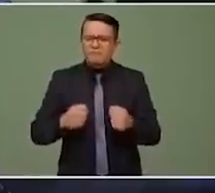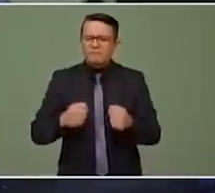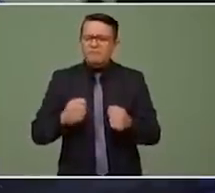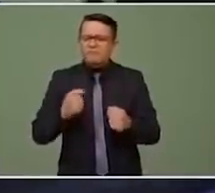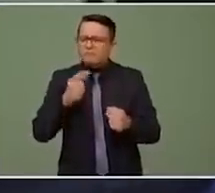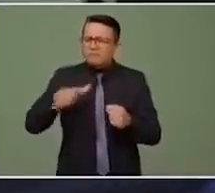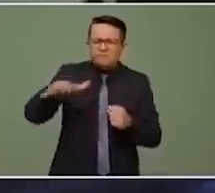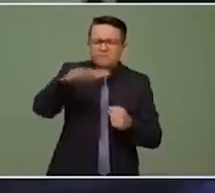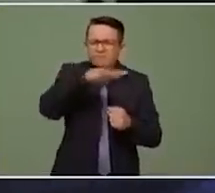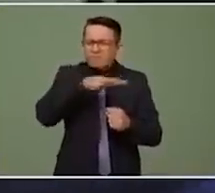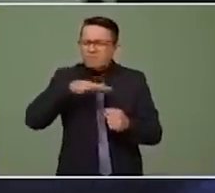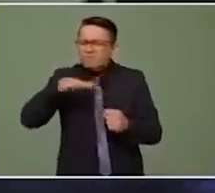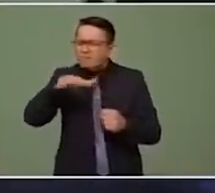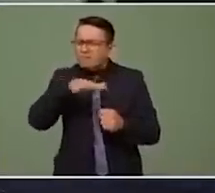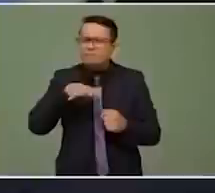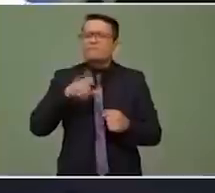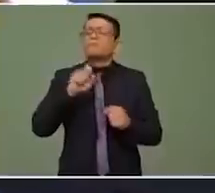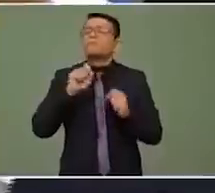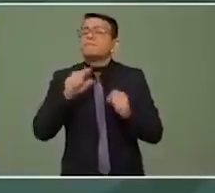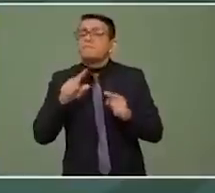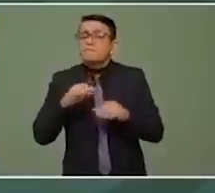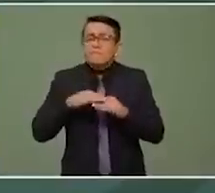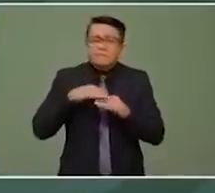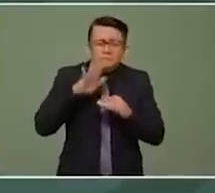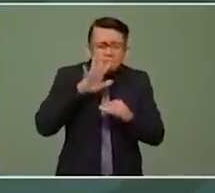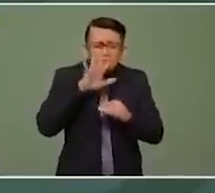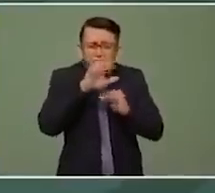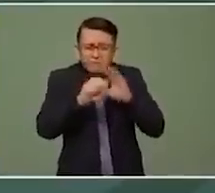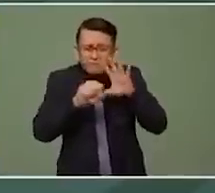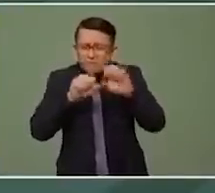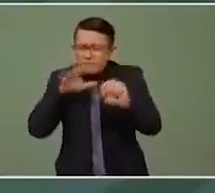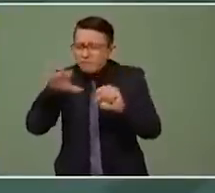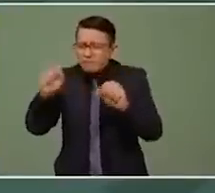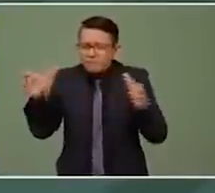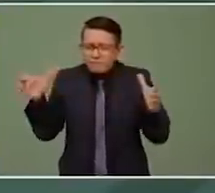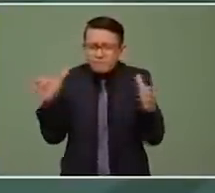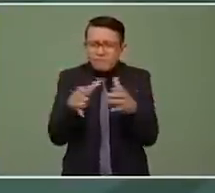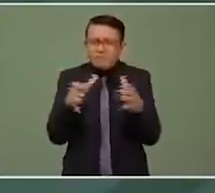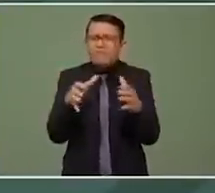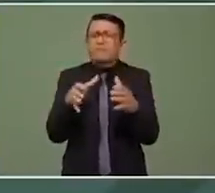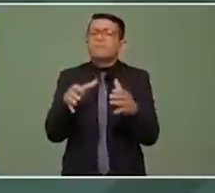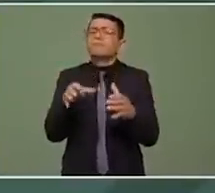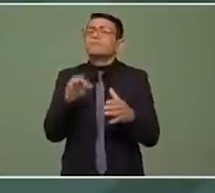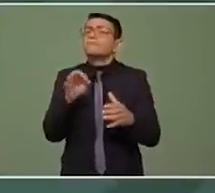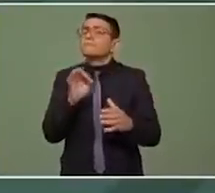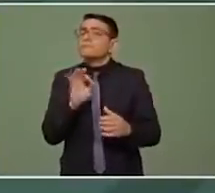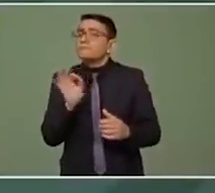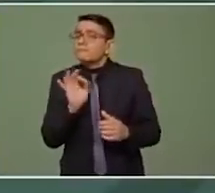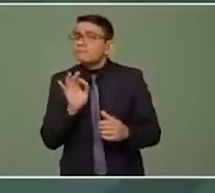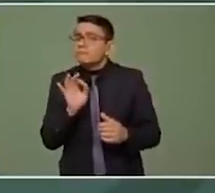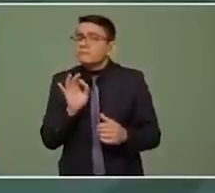y que lo puedan hacer en el marco de la ley sin simular